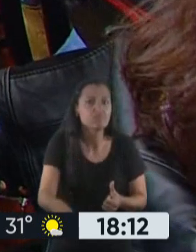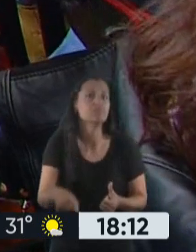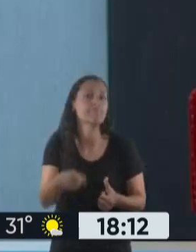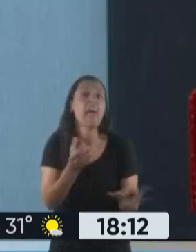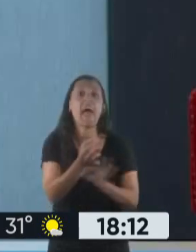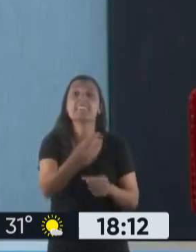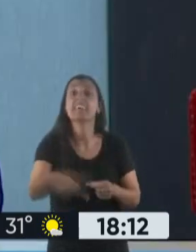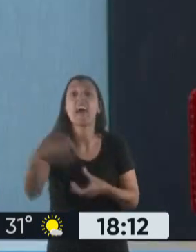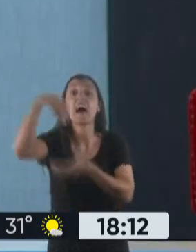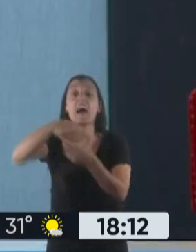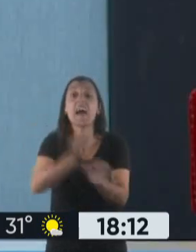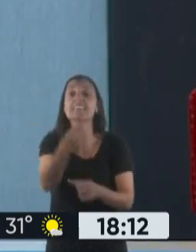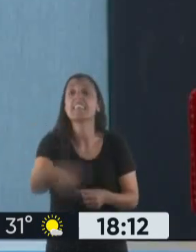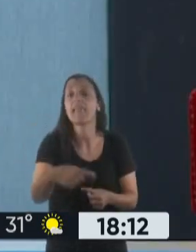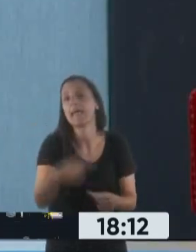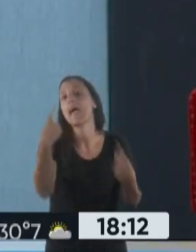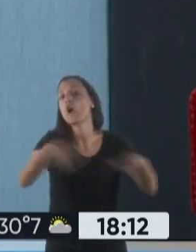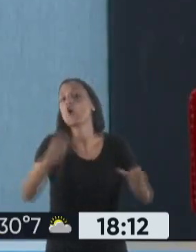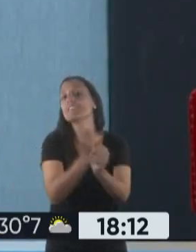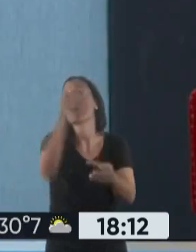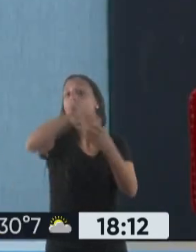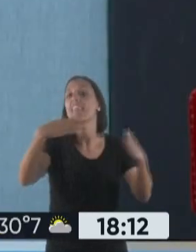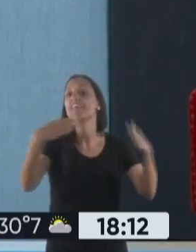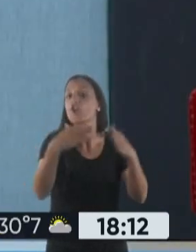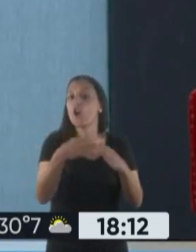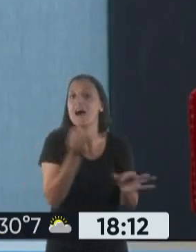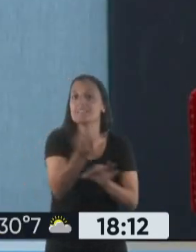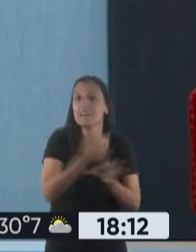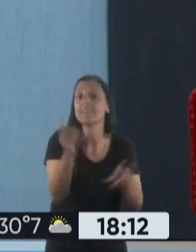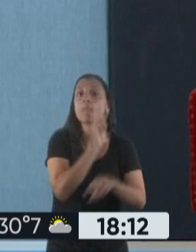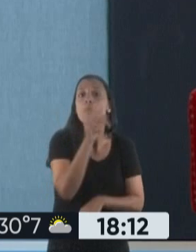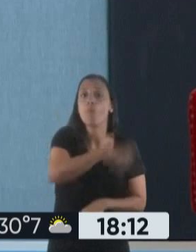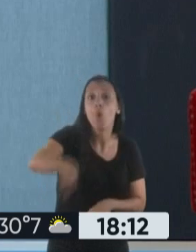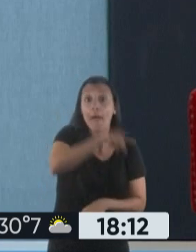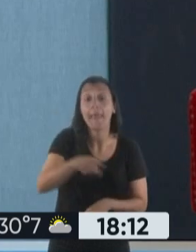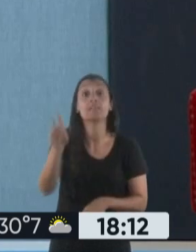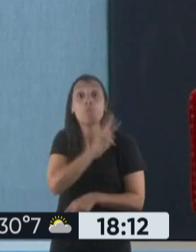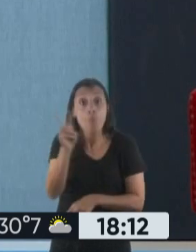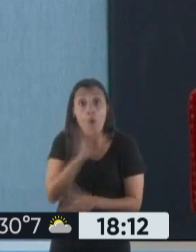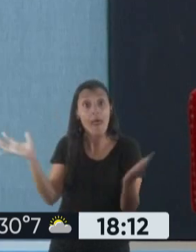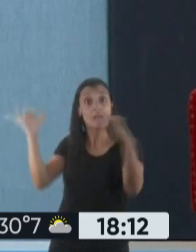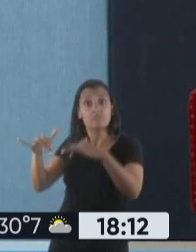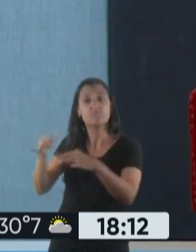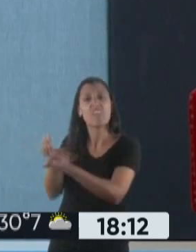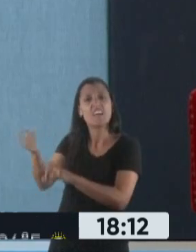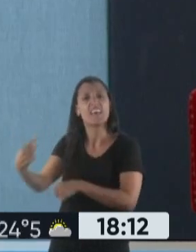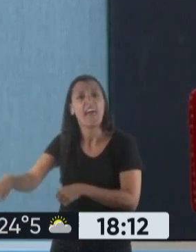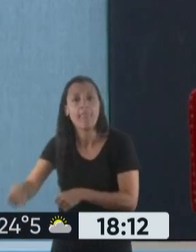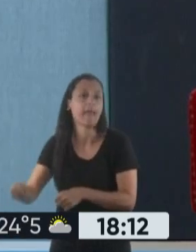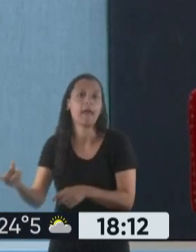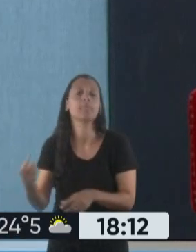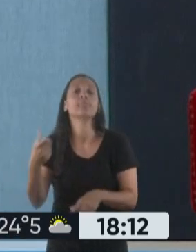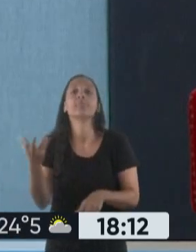tareas para el hogar. ¿Cuál era la máxima aspiración que tenía una mujer que salía del Palacio Unzué? Ser empleada en una